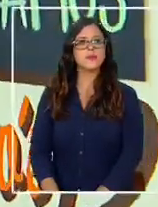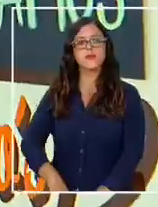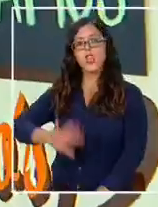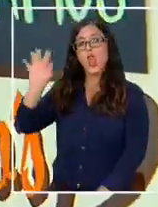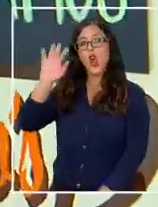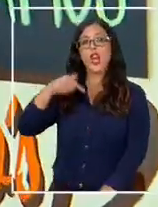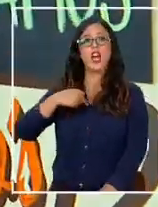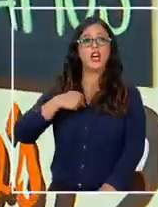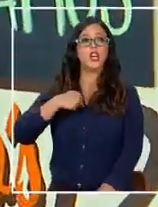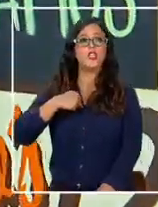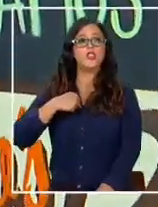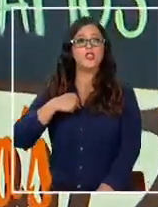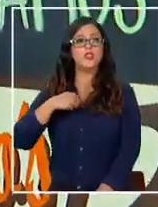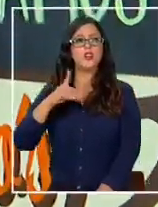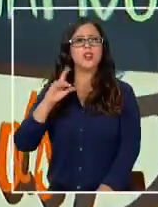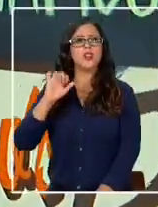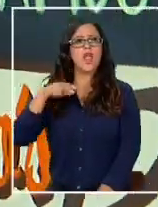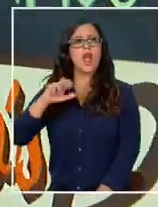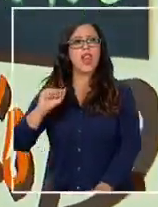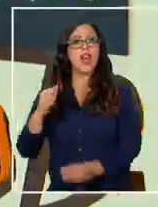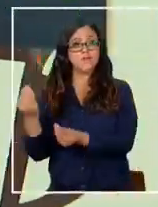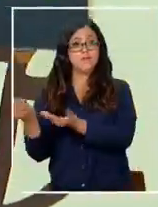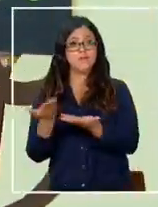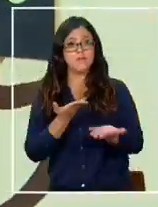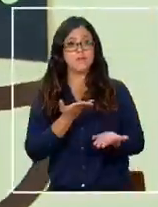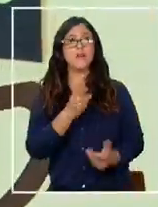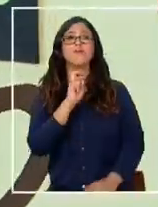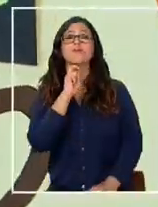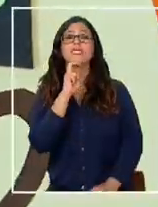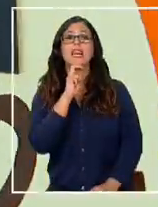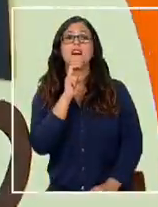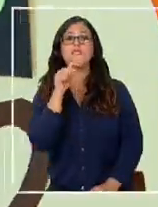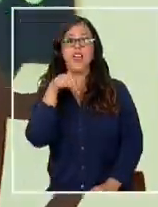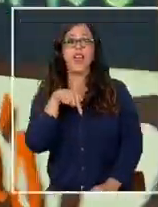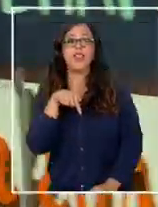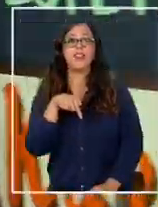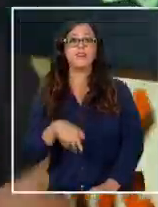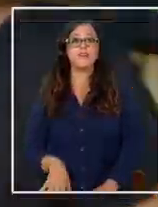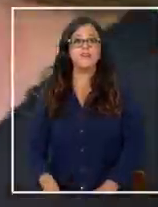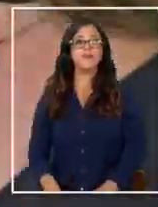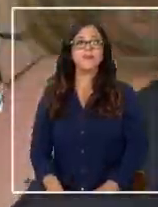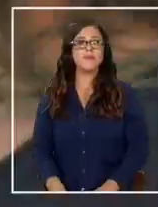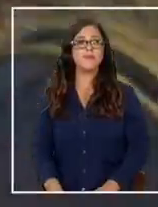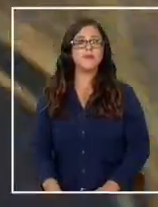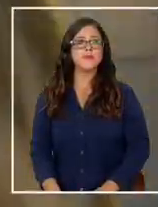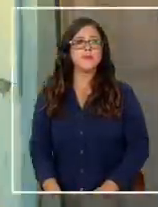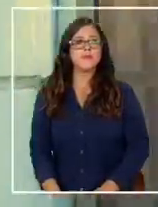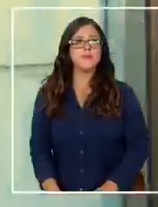Hola, mi nombre es Diana Zuluaga. Te invito a tomar un café a Cacos Express.